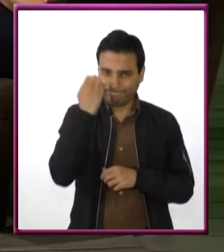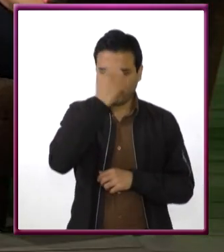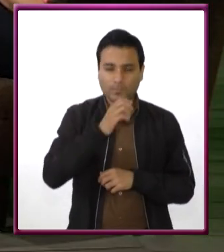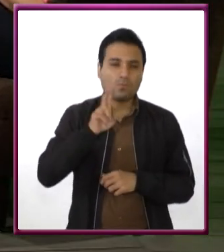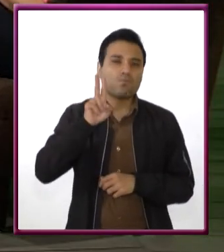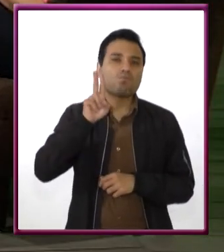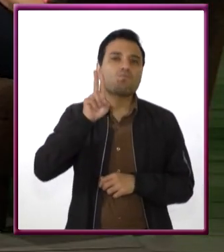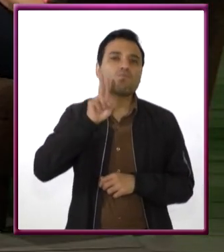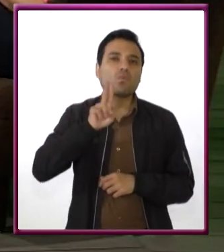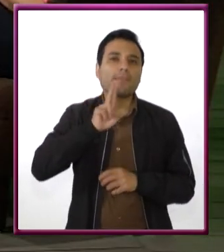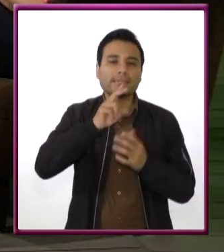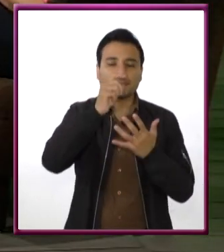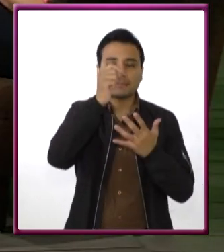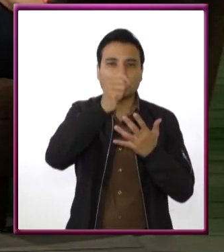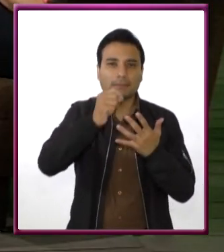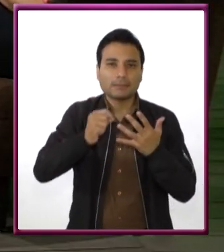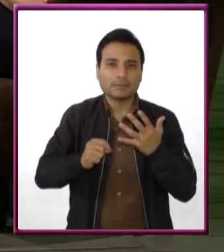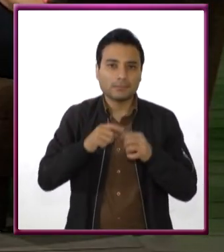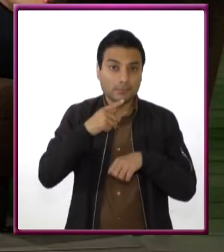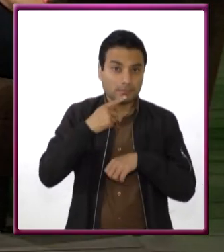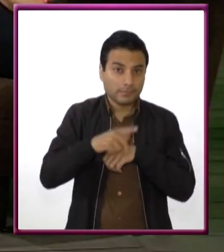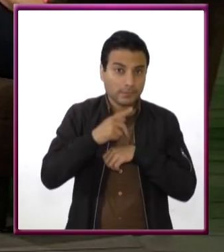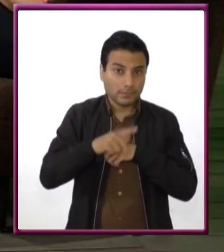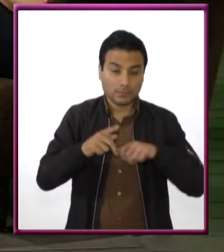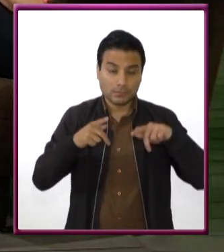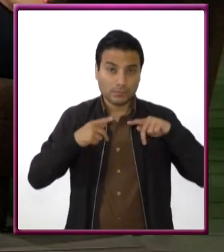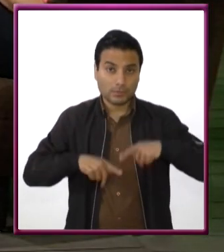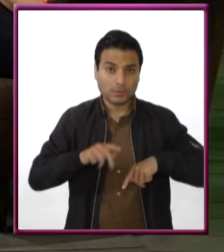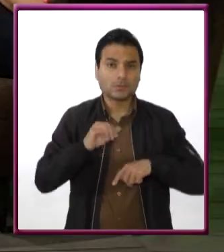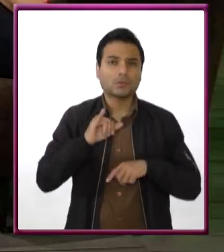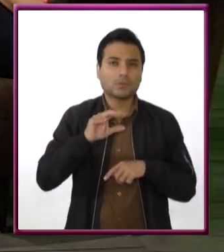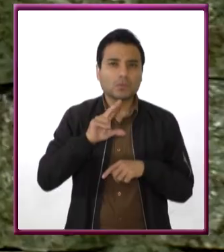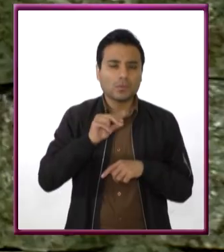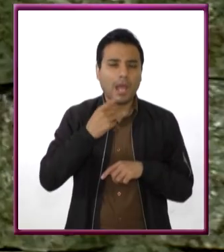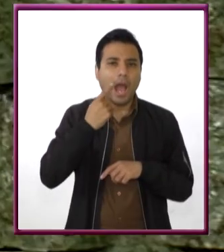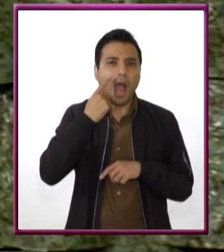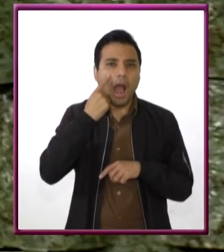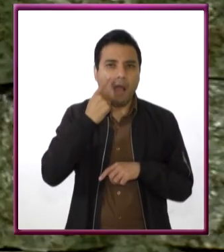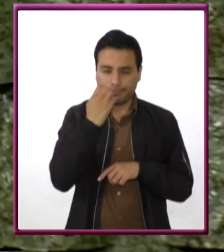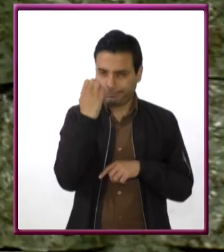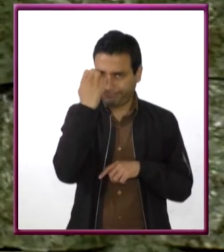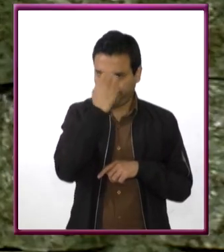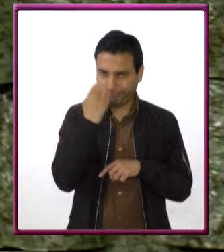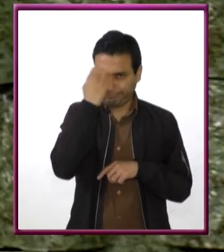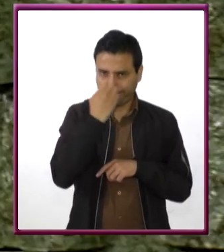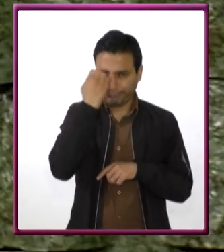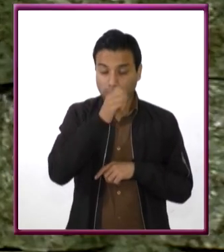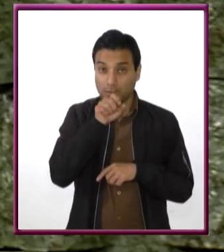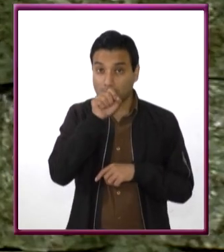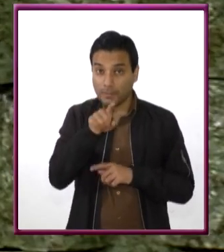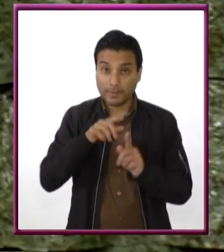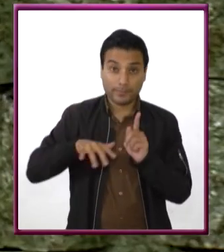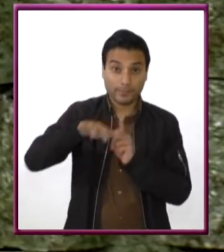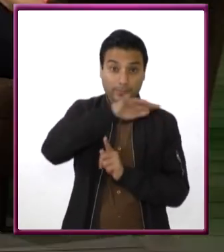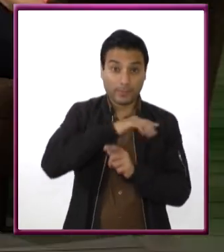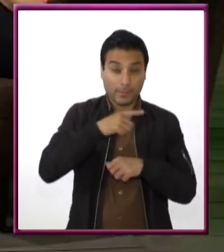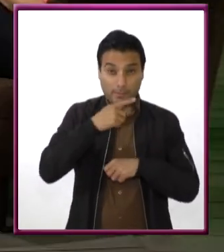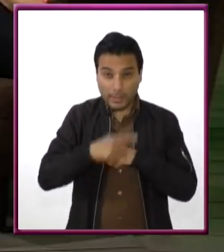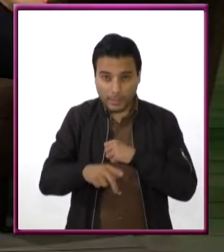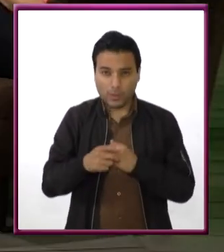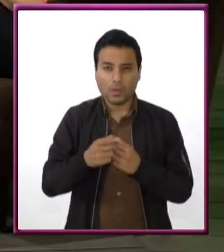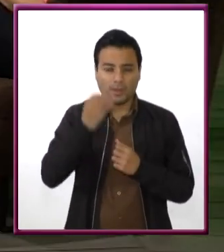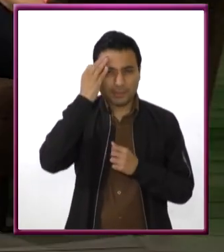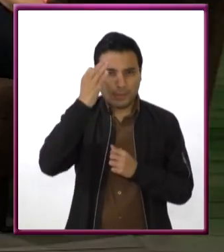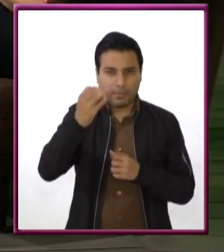pruebas para determinar su peligrosidad para los seres humanos y para otros elementos del ecosistema y cuánto duran en el medio